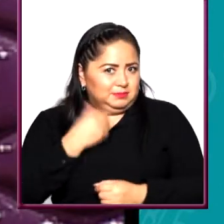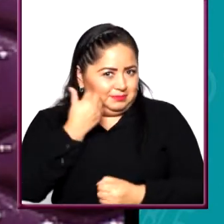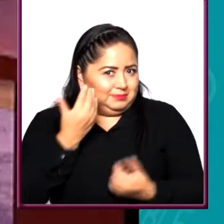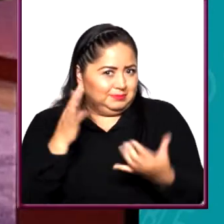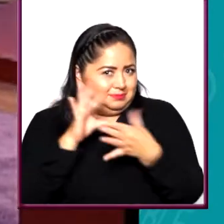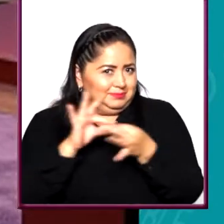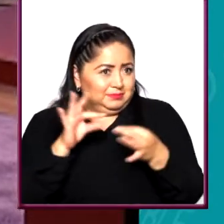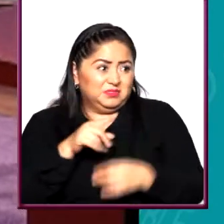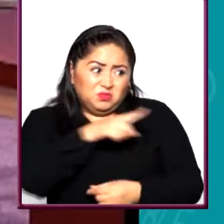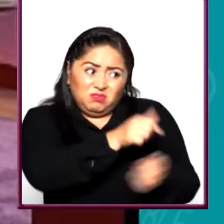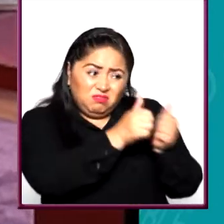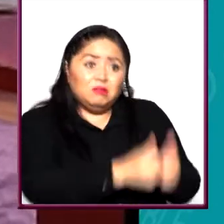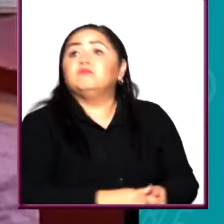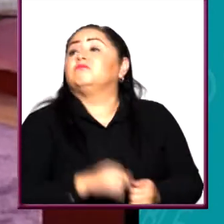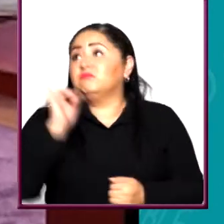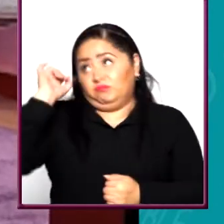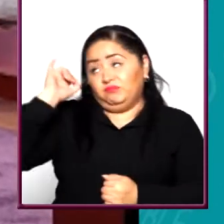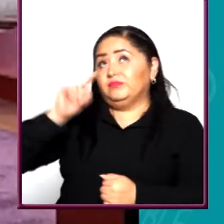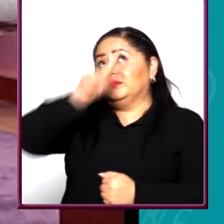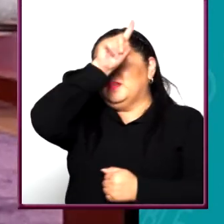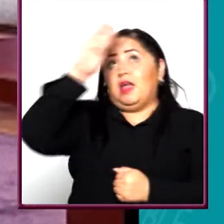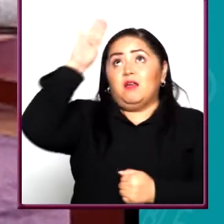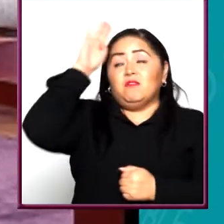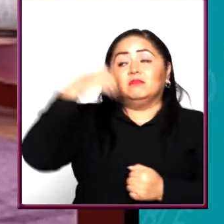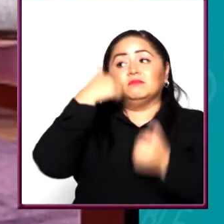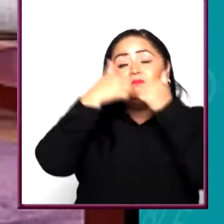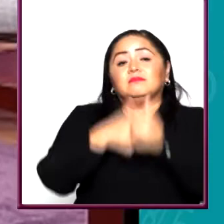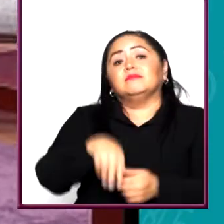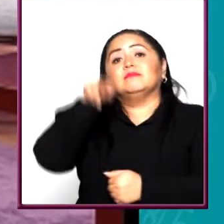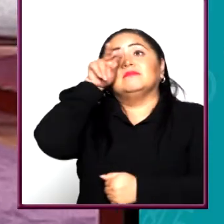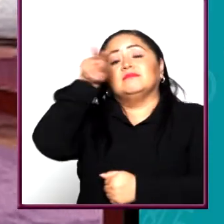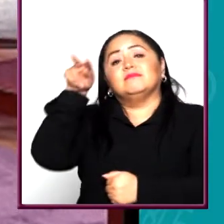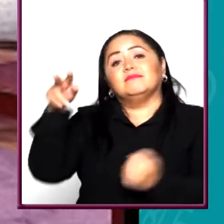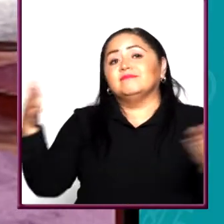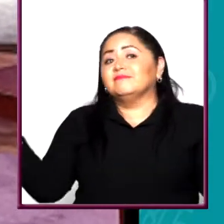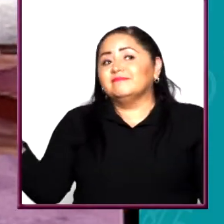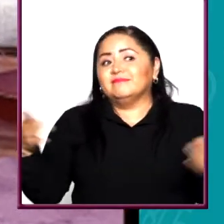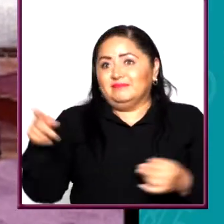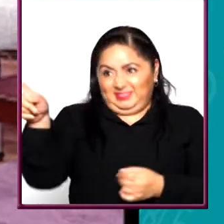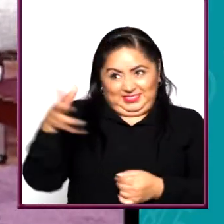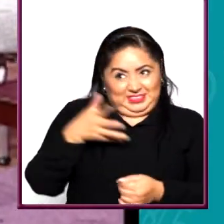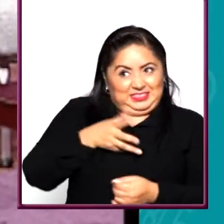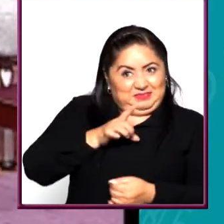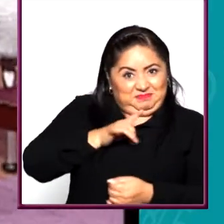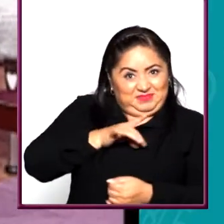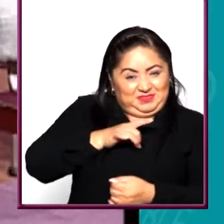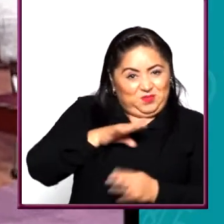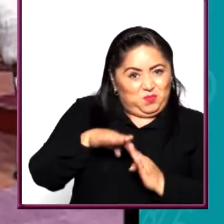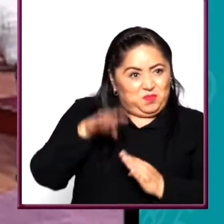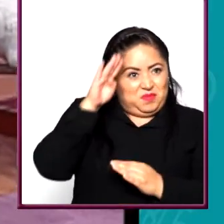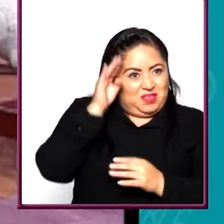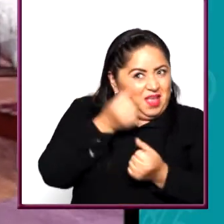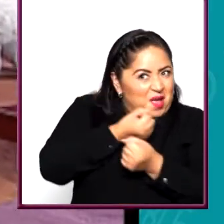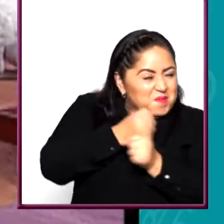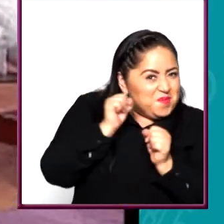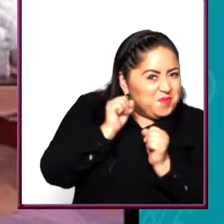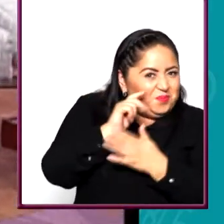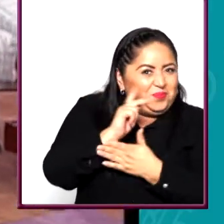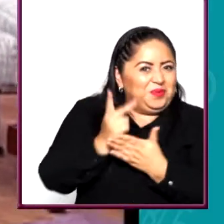sección? Sí, son órdenes de allá arriba. Tienen miedo de que hagas muy aburrido el programa.